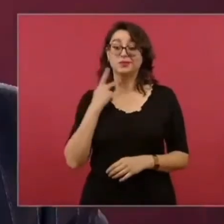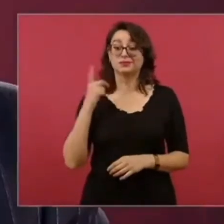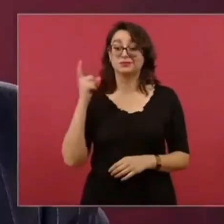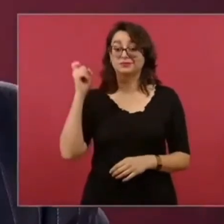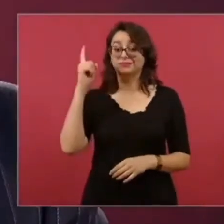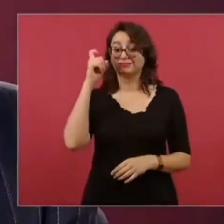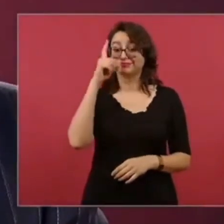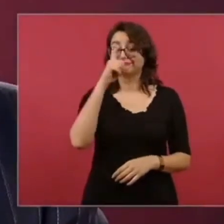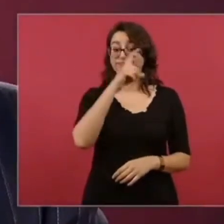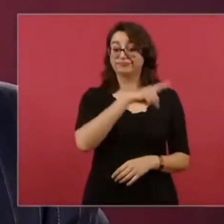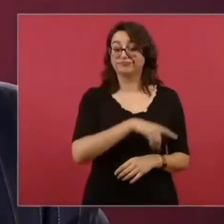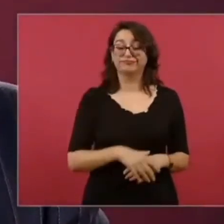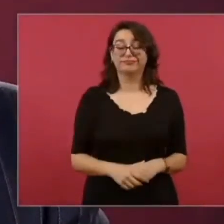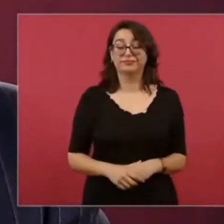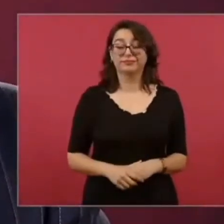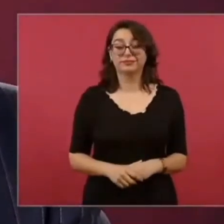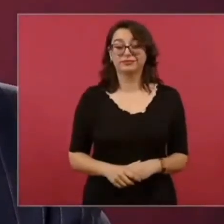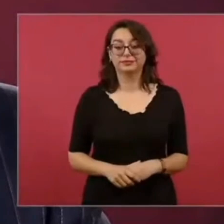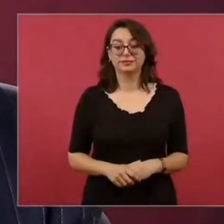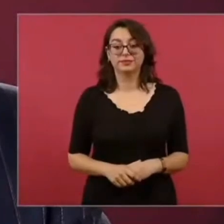Pero